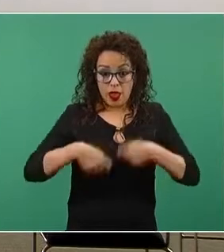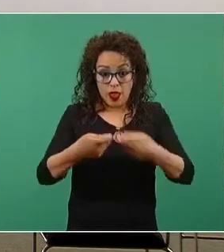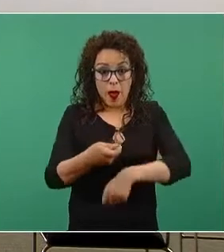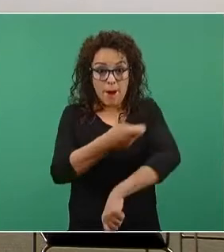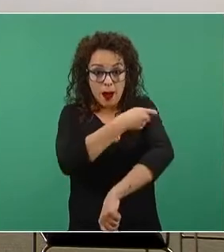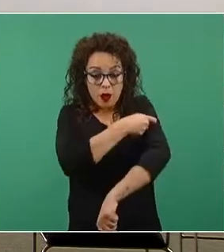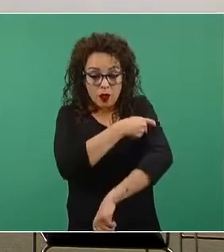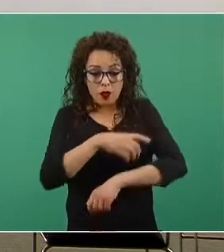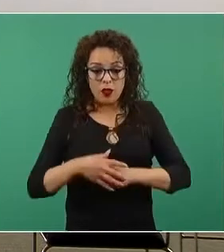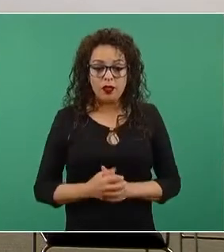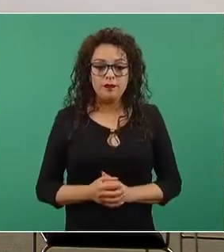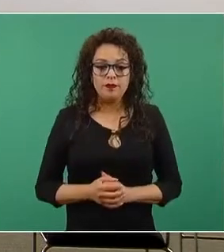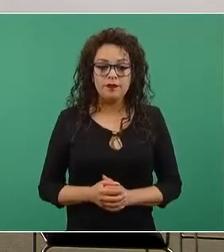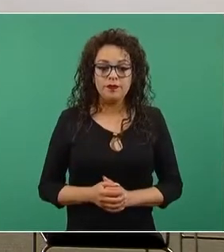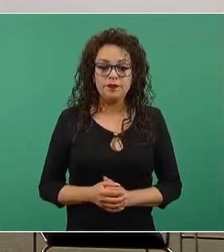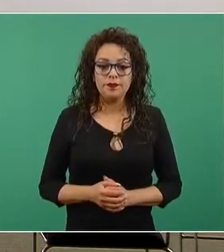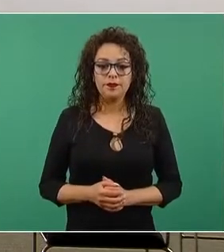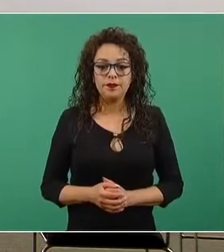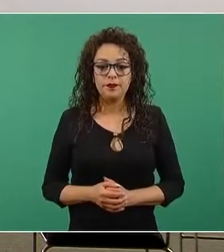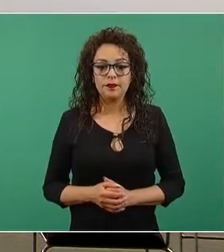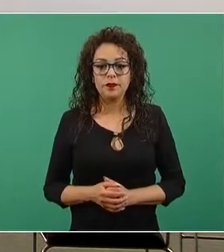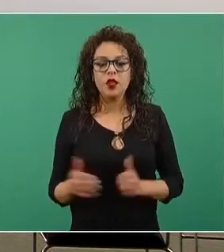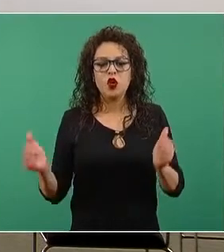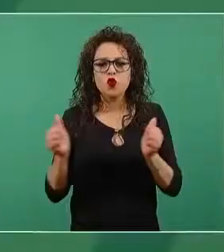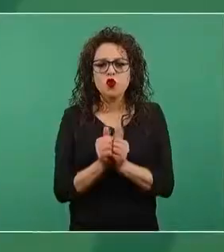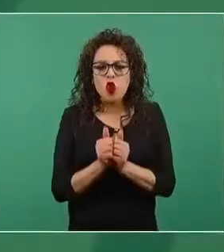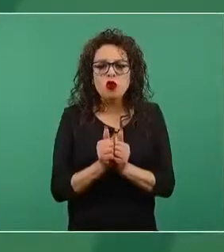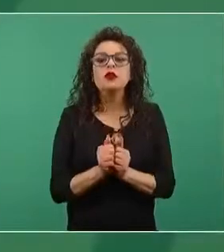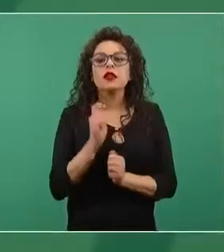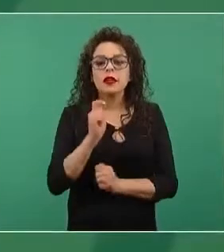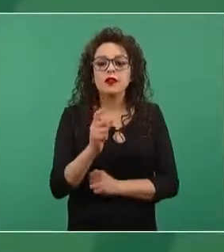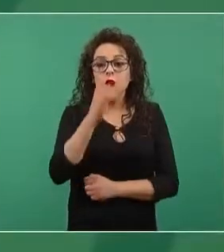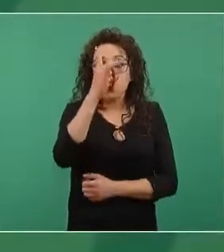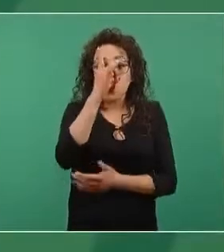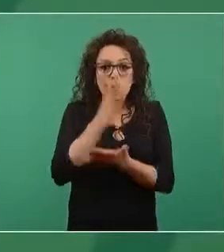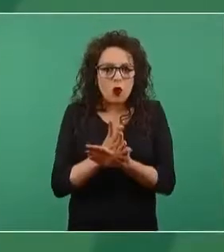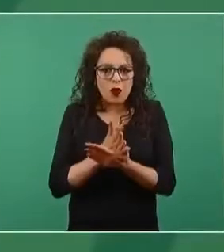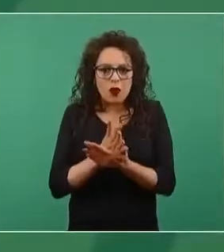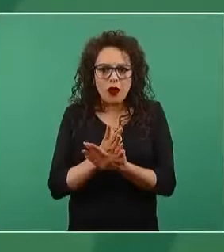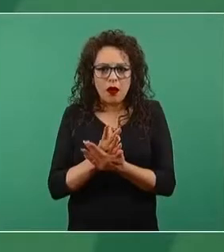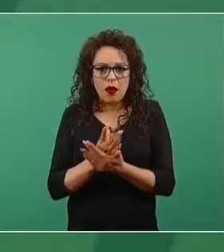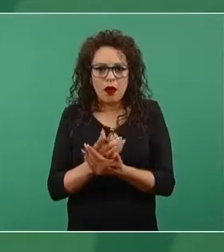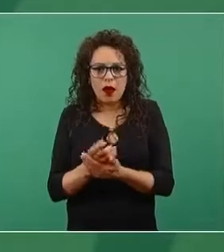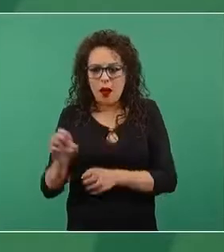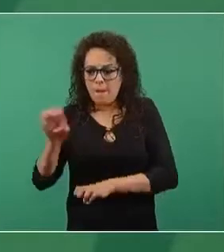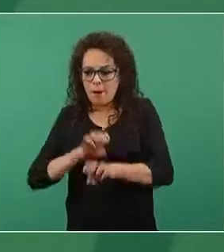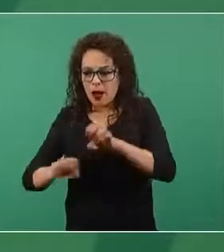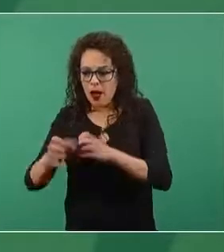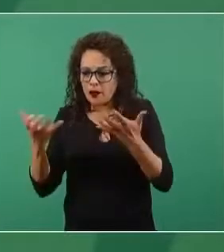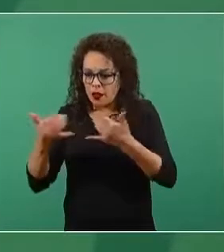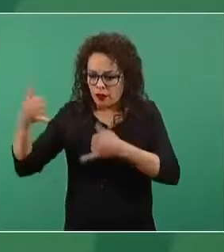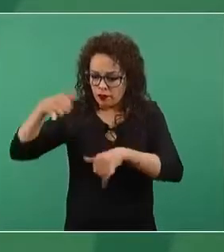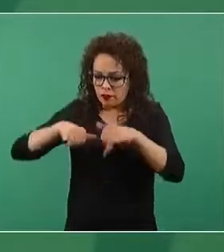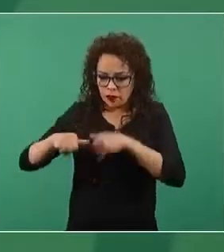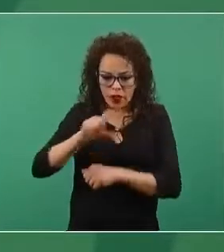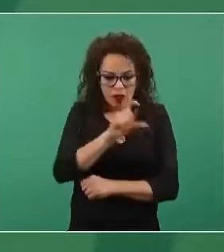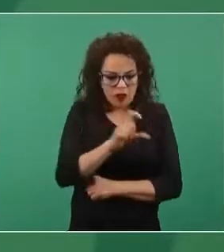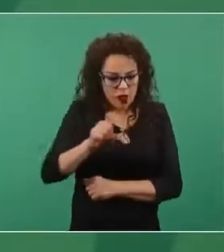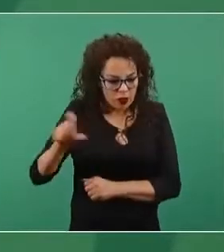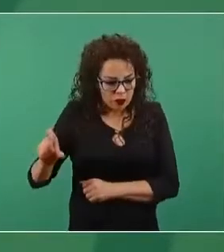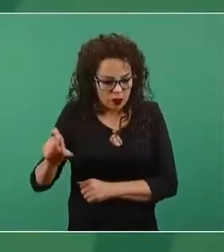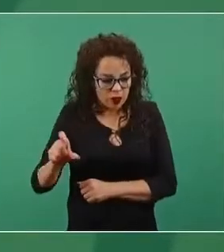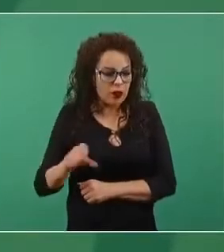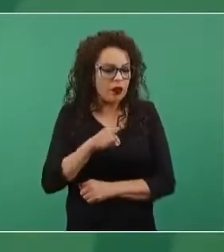de la población vacunada con determinada vacuna, ¿no? Y que estos eventos pasan de leves a graves y